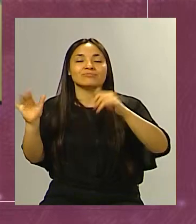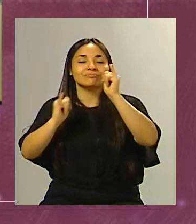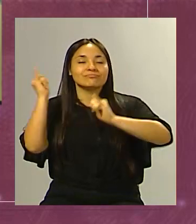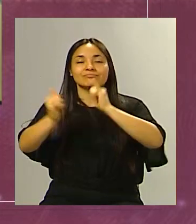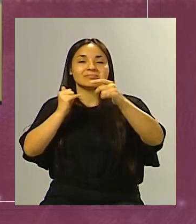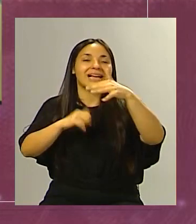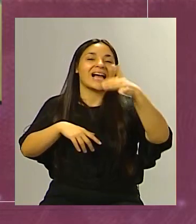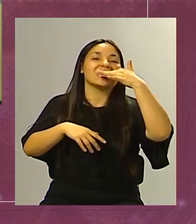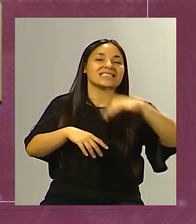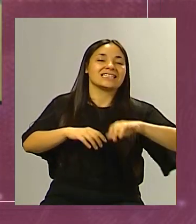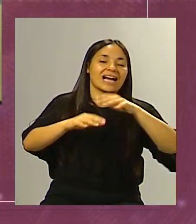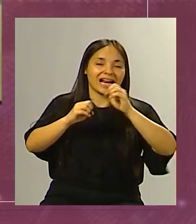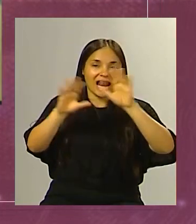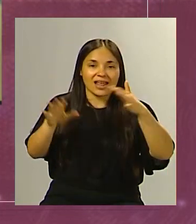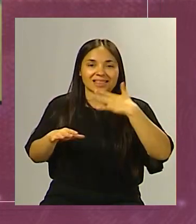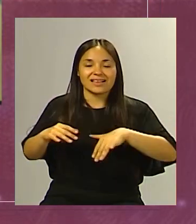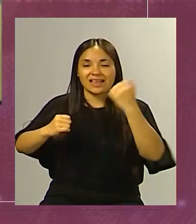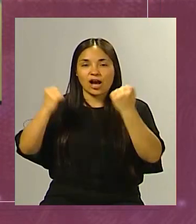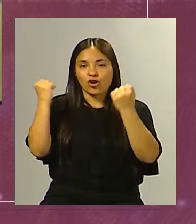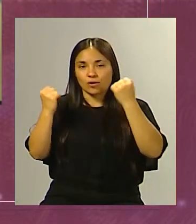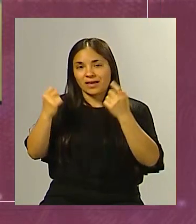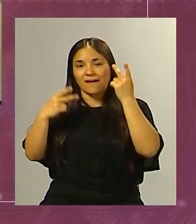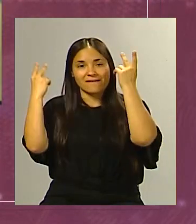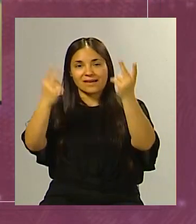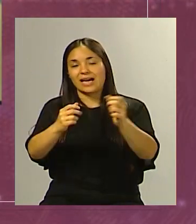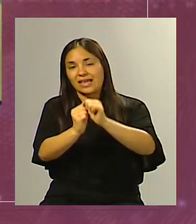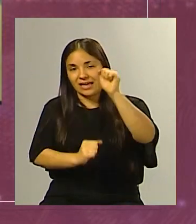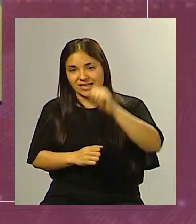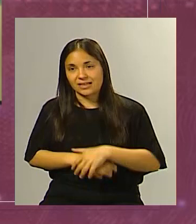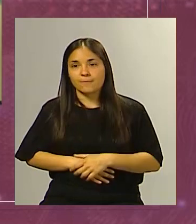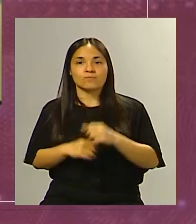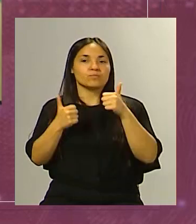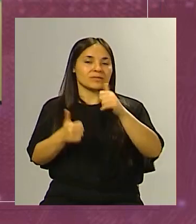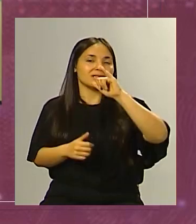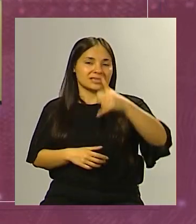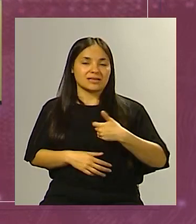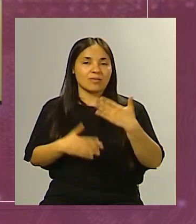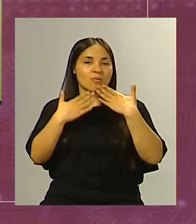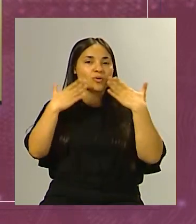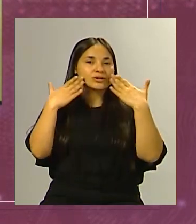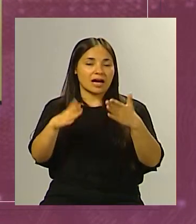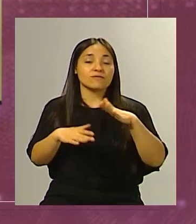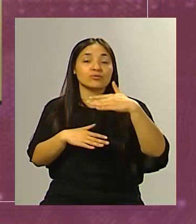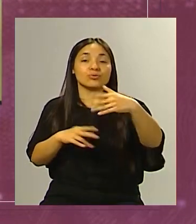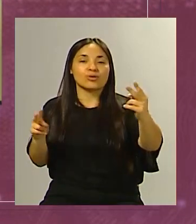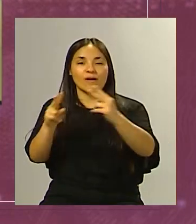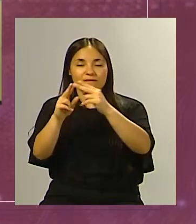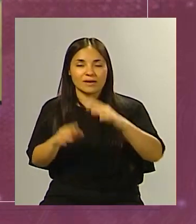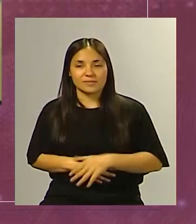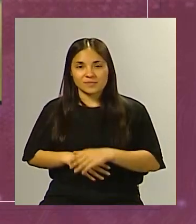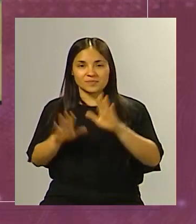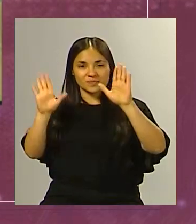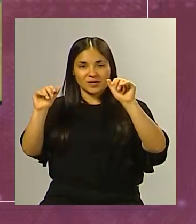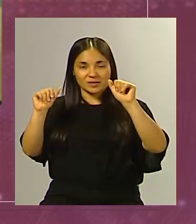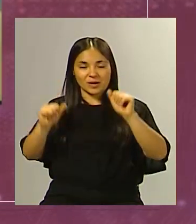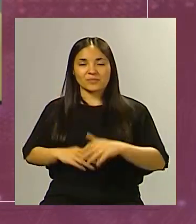haya totalmente entendido un poco esta parte económica de los viajes egresados. Sí, totalmente. Muchísimas gracias y será hasta cualquier momento. Hasta muchísimas luego.